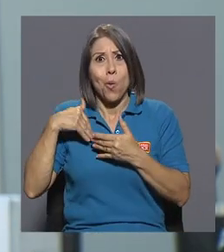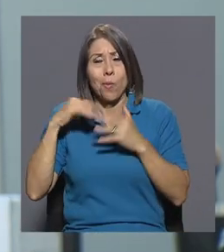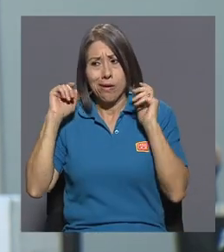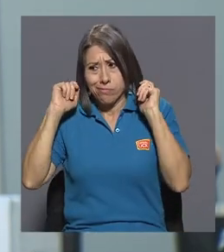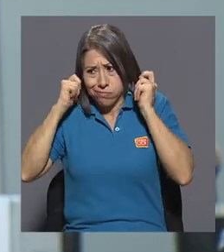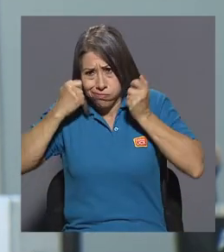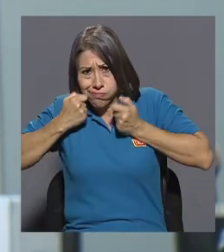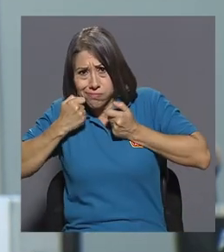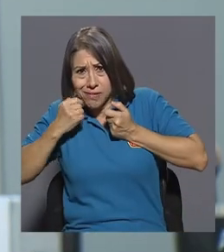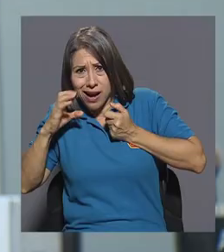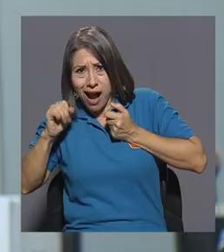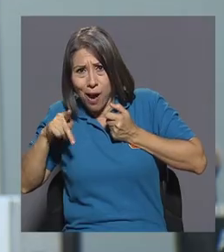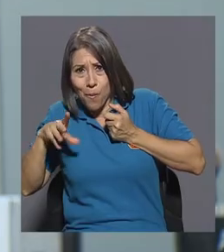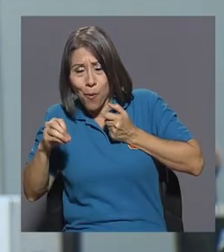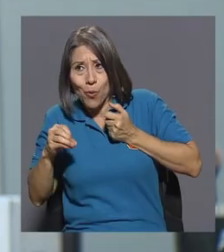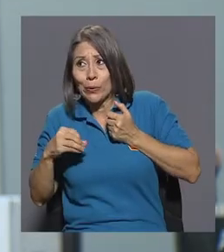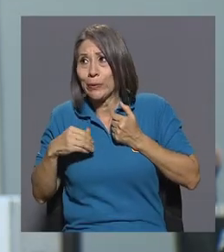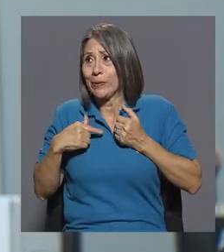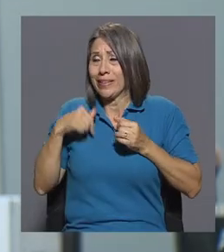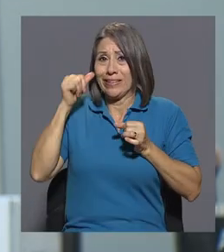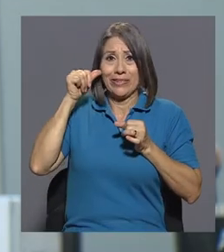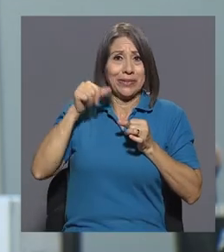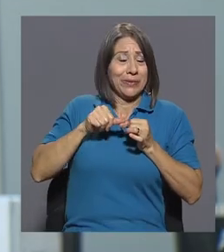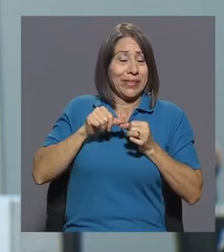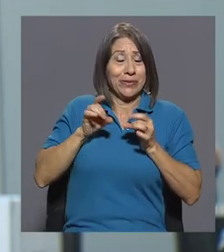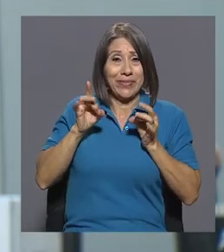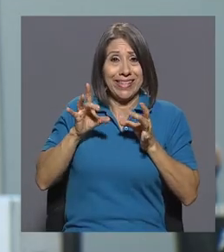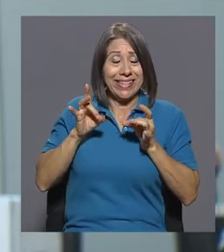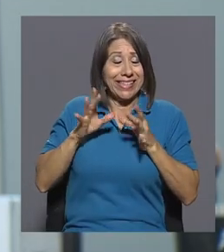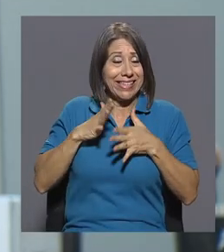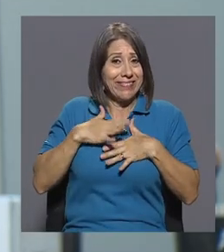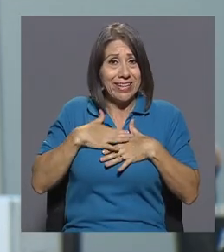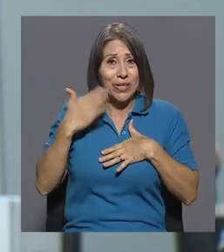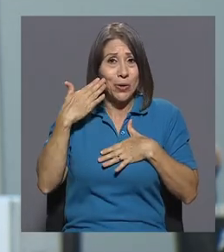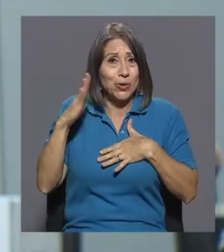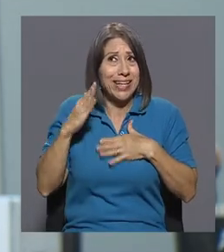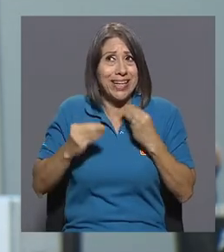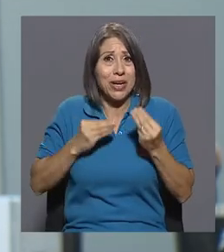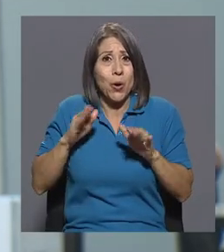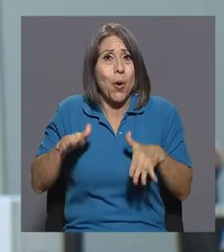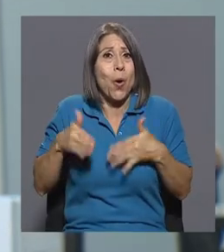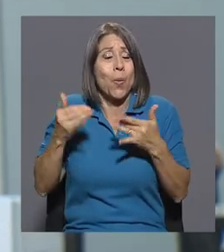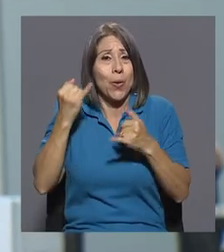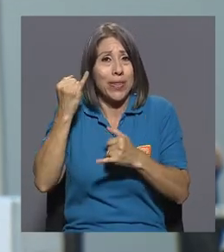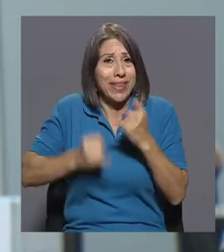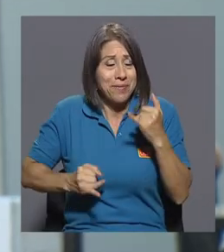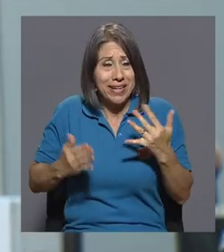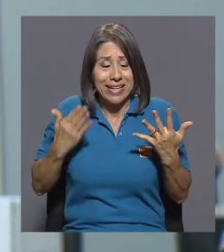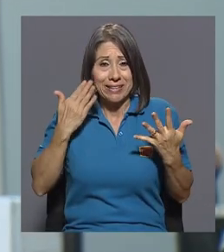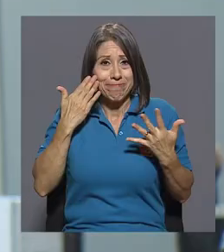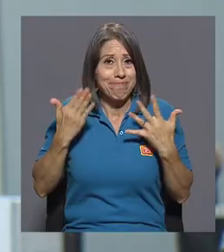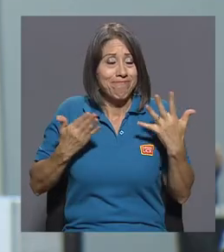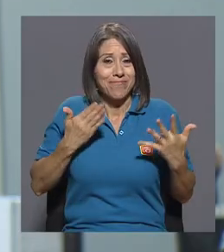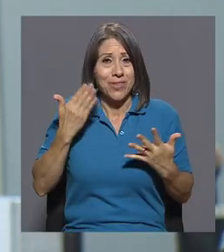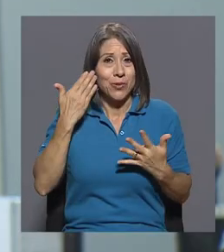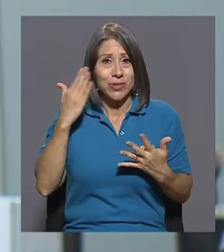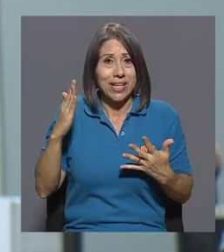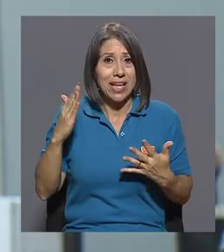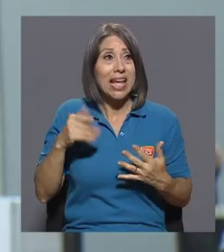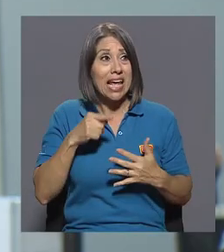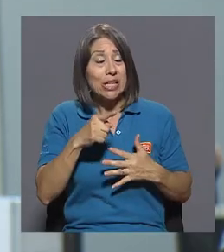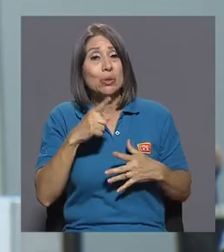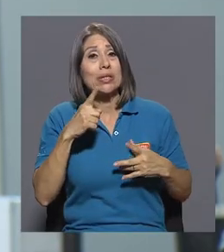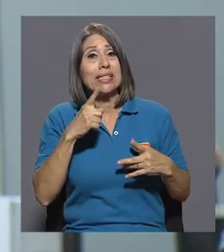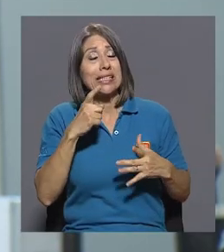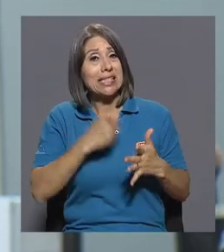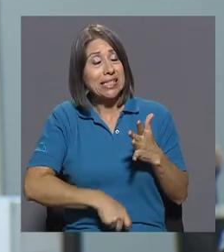Fue terrible. Yo no sé ni cómo lo terminé. No sé ni cómo... Eso es una tortura. Sí,